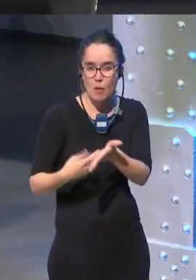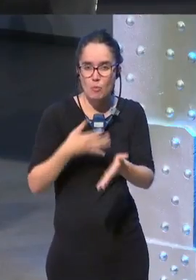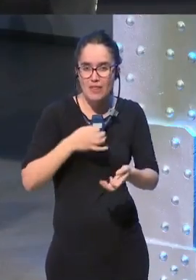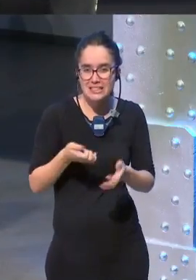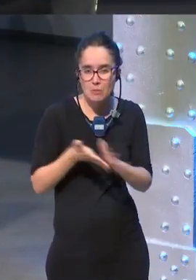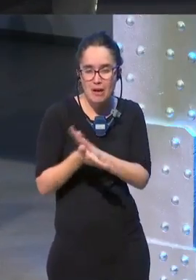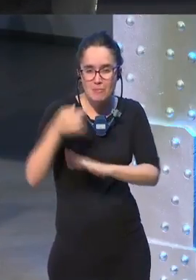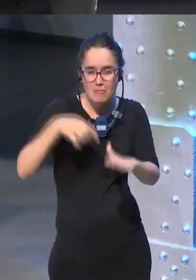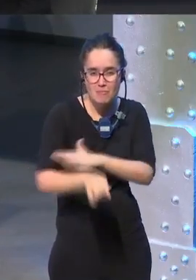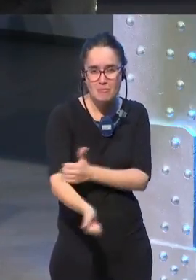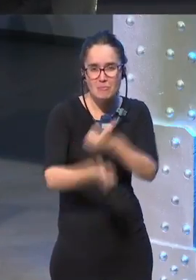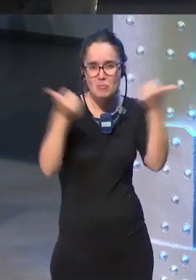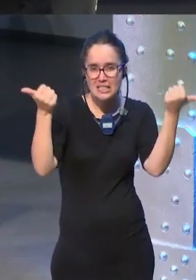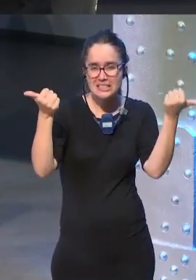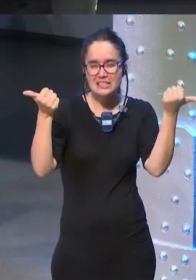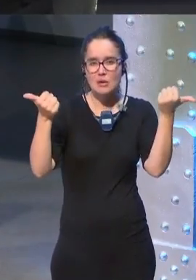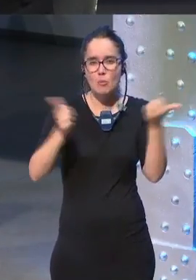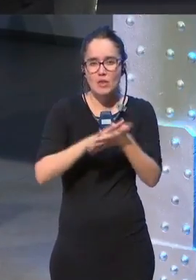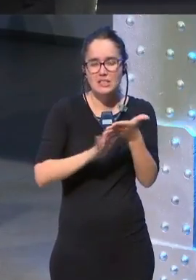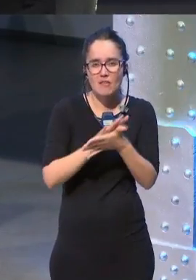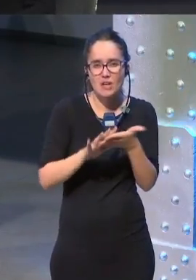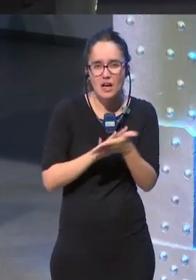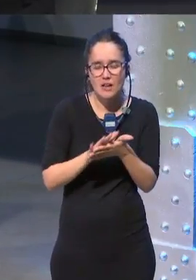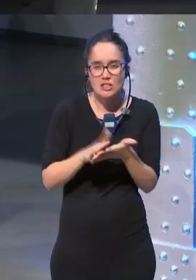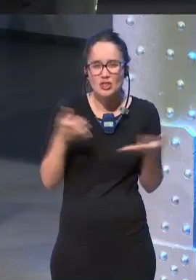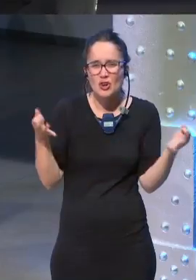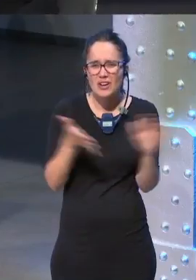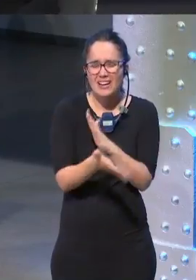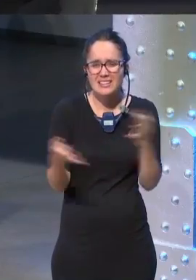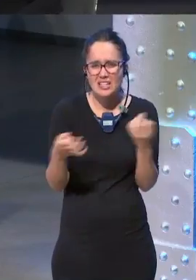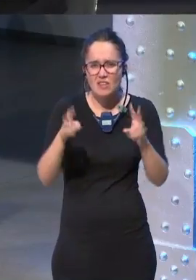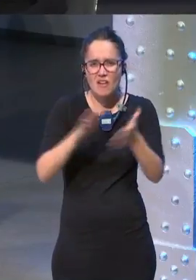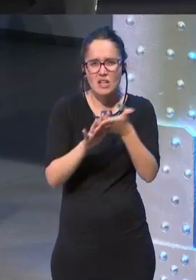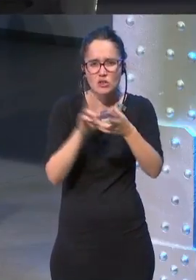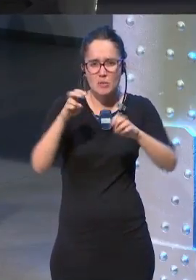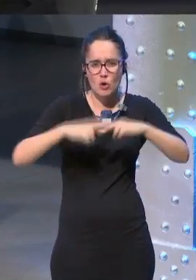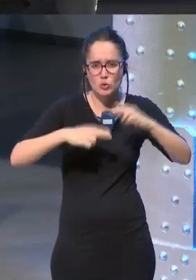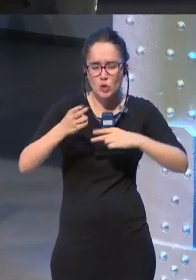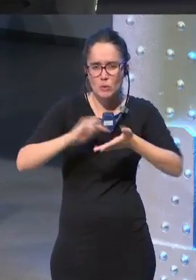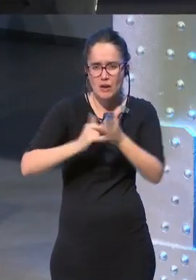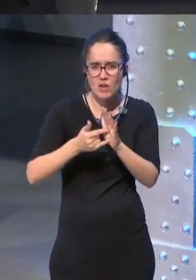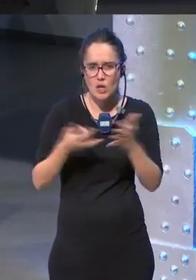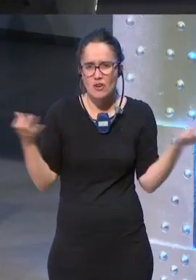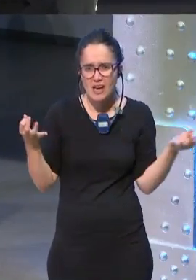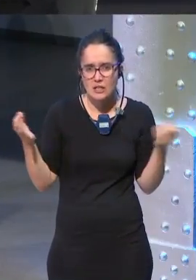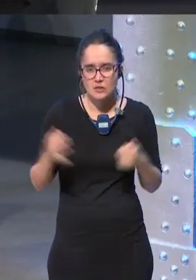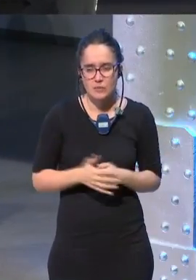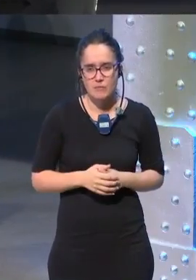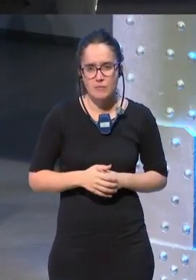poquito más? ¿Podrías hablar de qué implica esto en construcción y planificación?